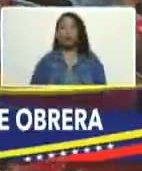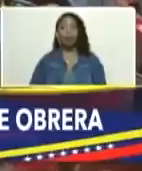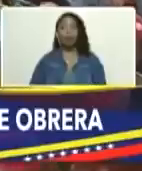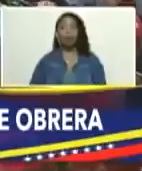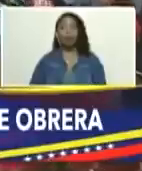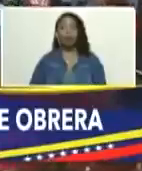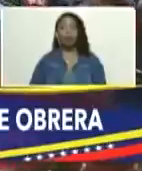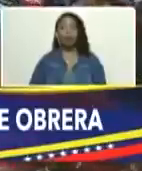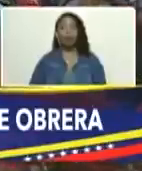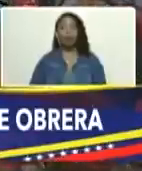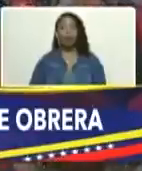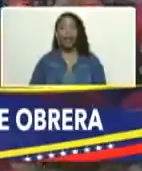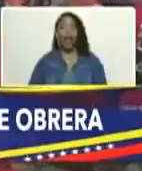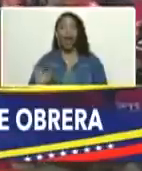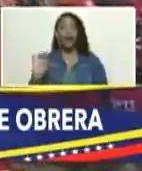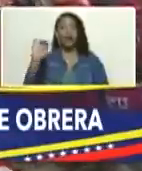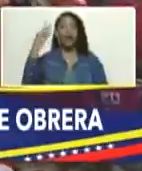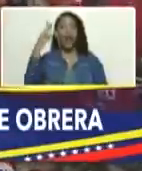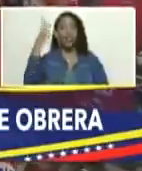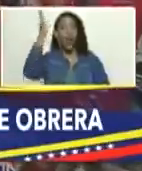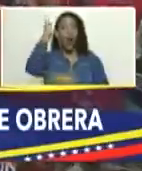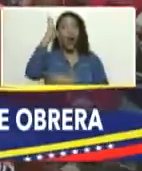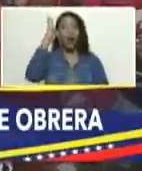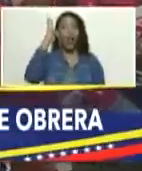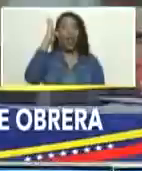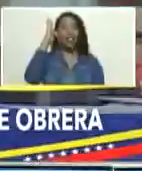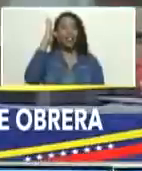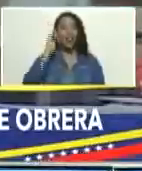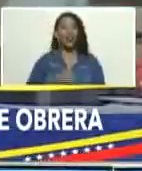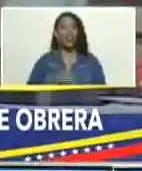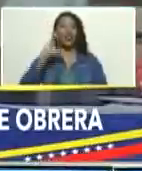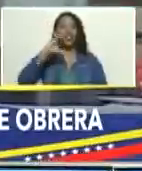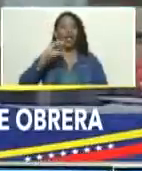Por eso creo que este cuarto congreso de los CPT es